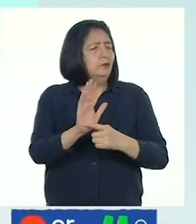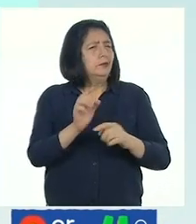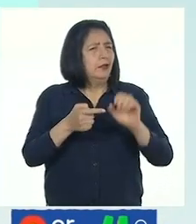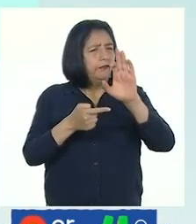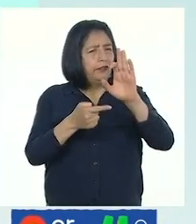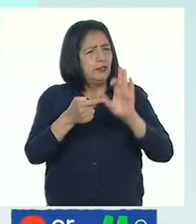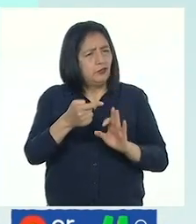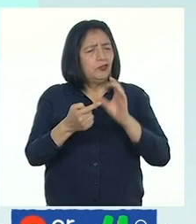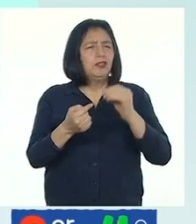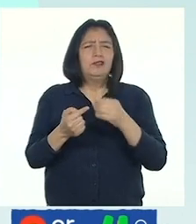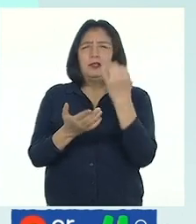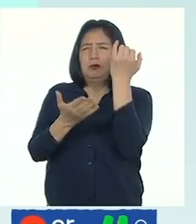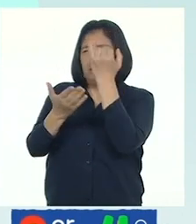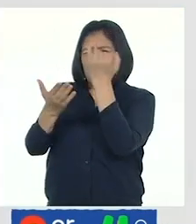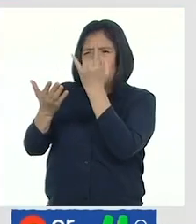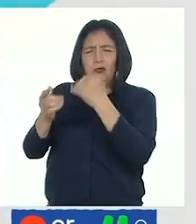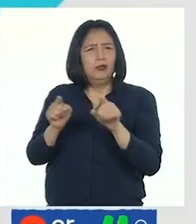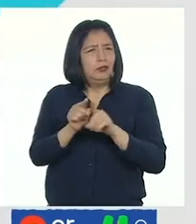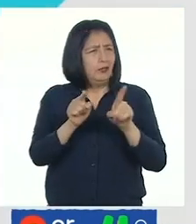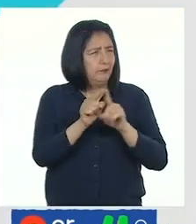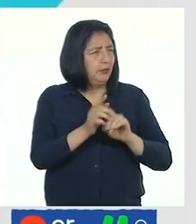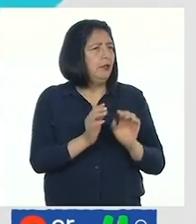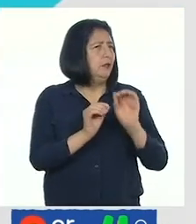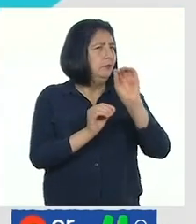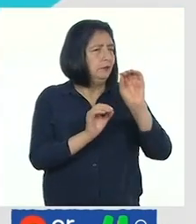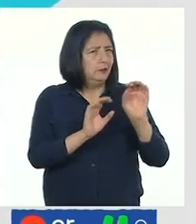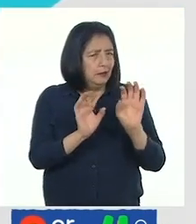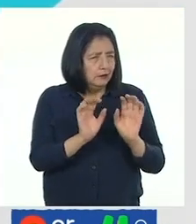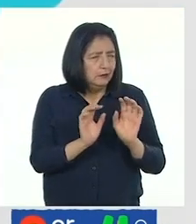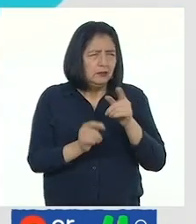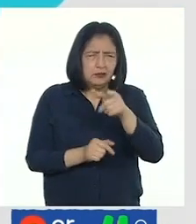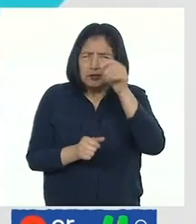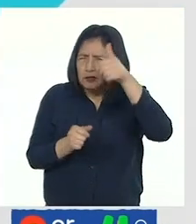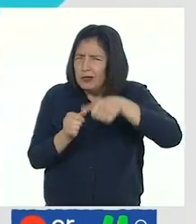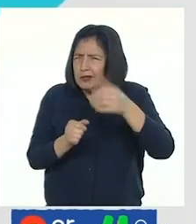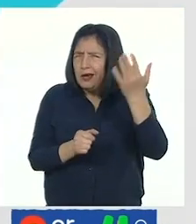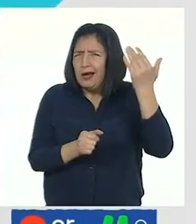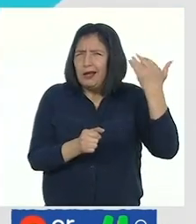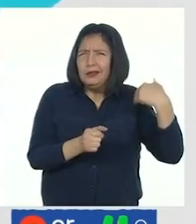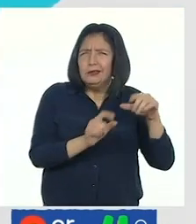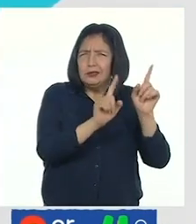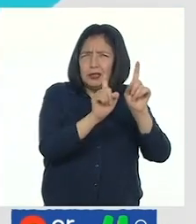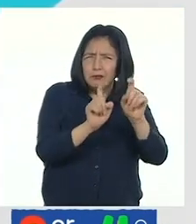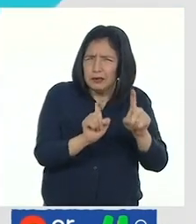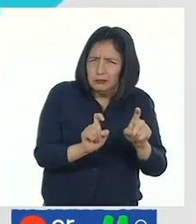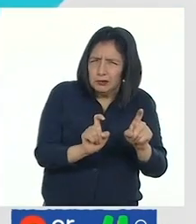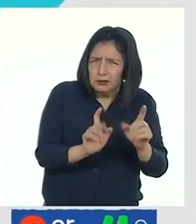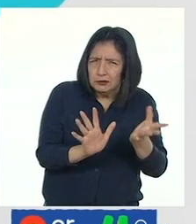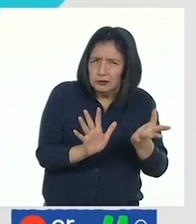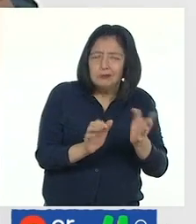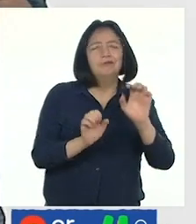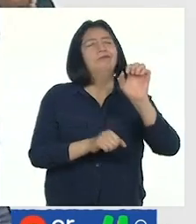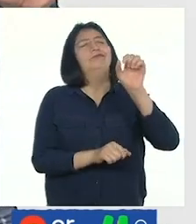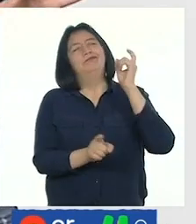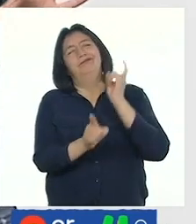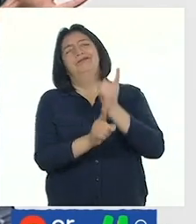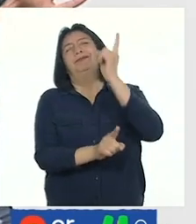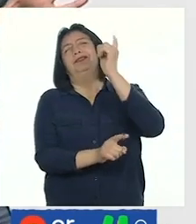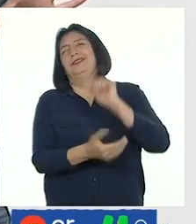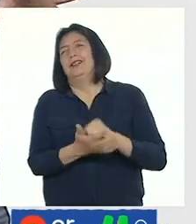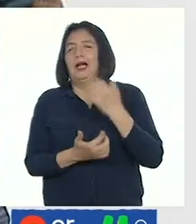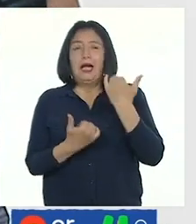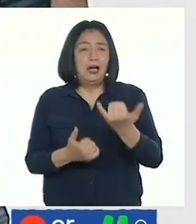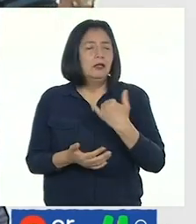de manera gráfica y simbólica. ¿Recuerdan las preguntas que hicimos hace unos minutos? Sí,